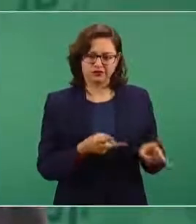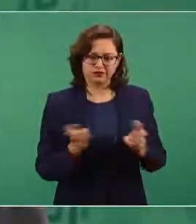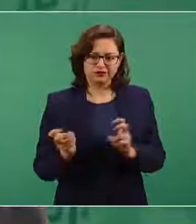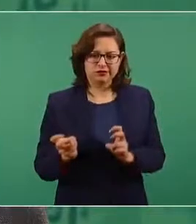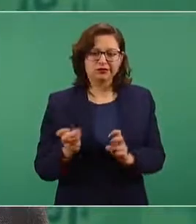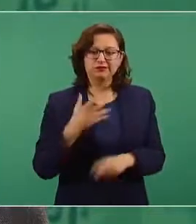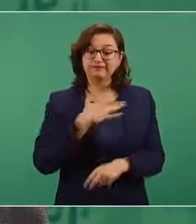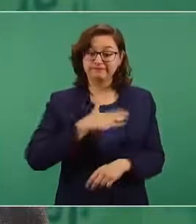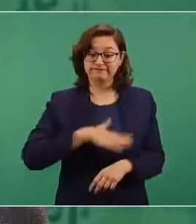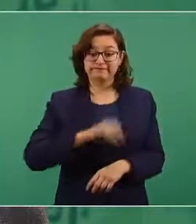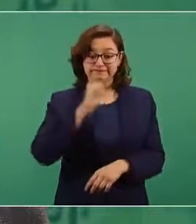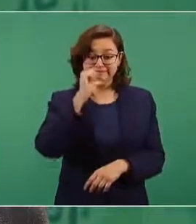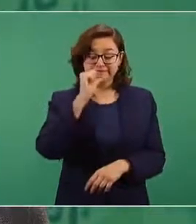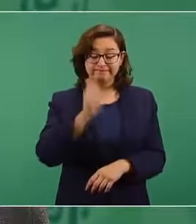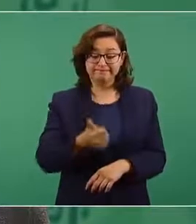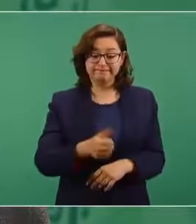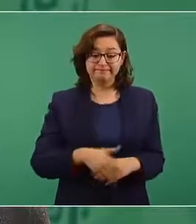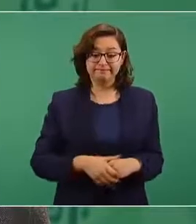injusticias.